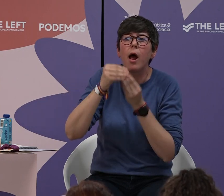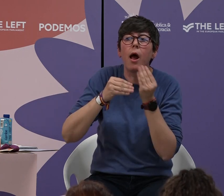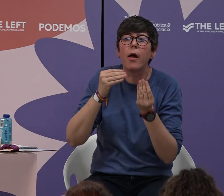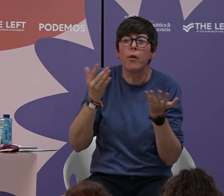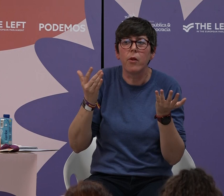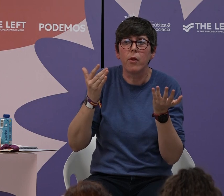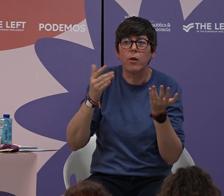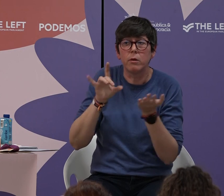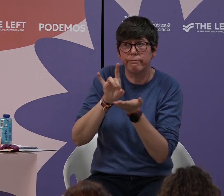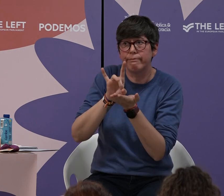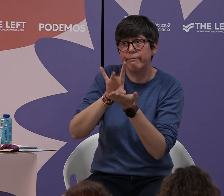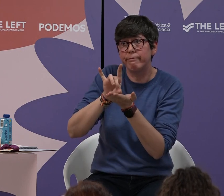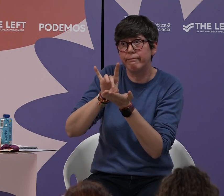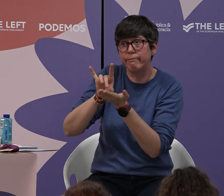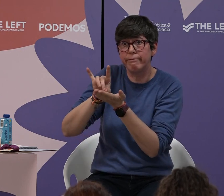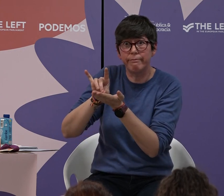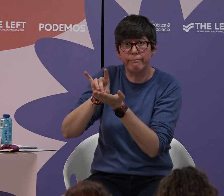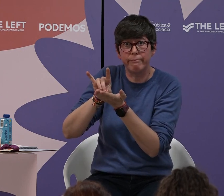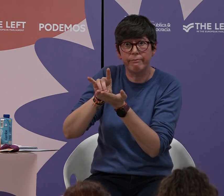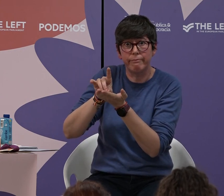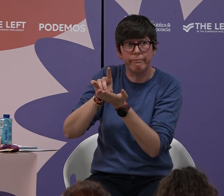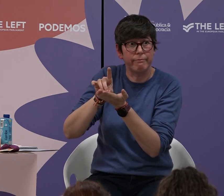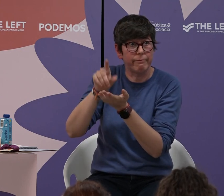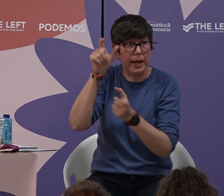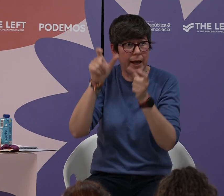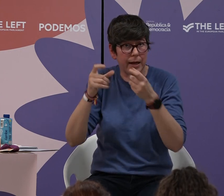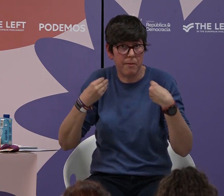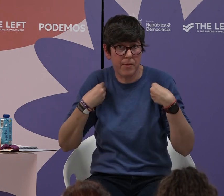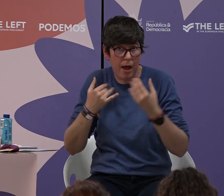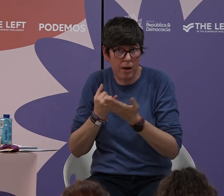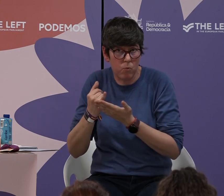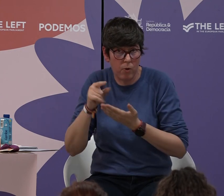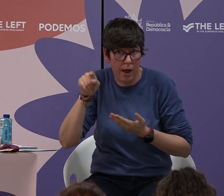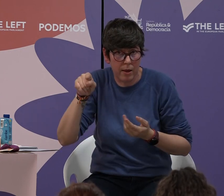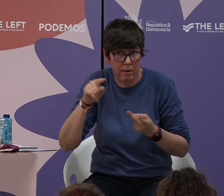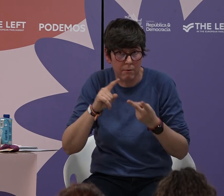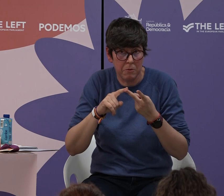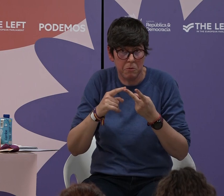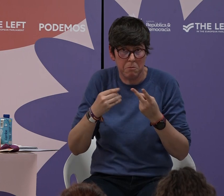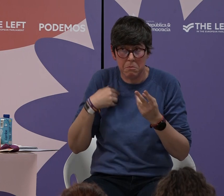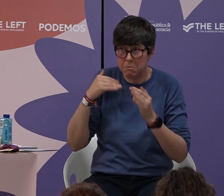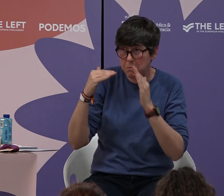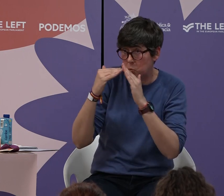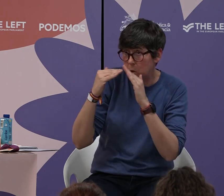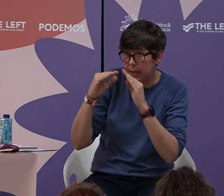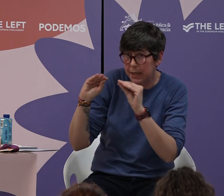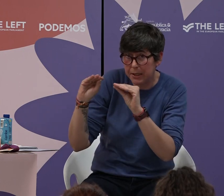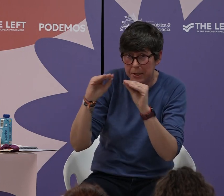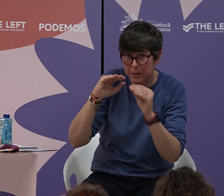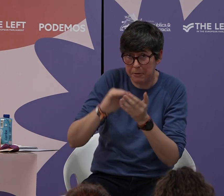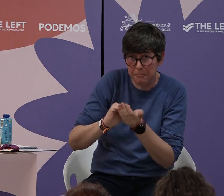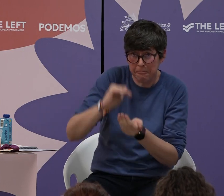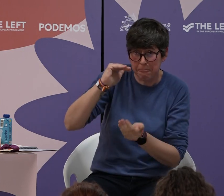queriendo hacer y qué está pasando Pues claro a la gente que vive en la huerta Pues